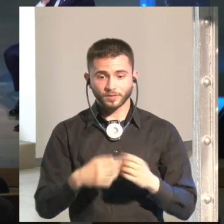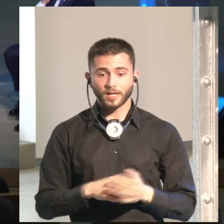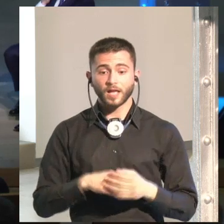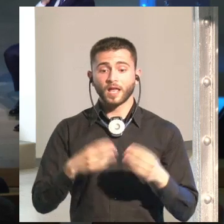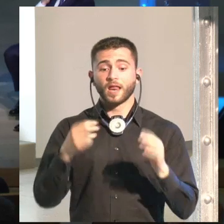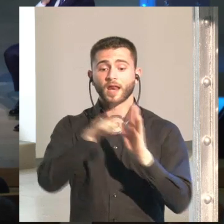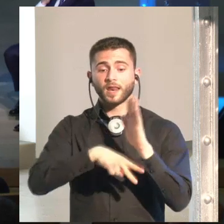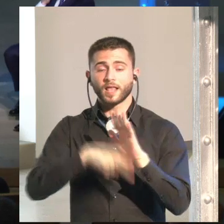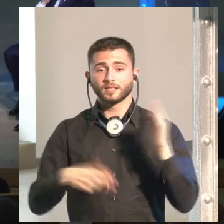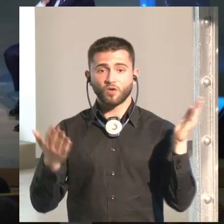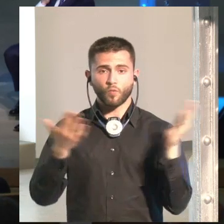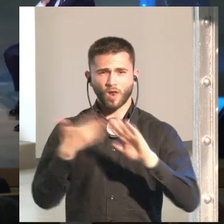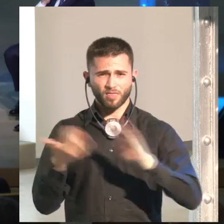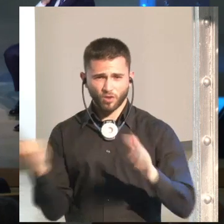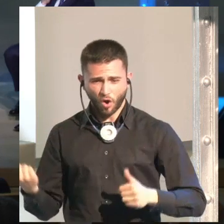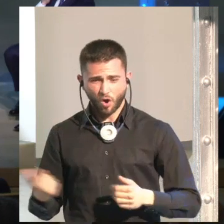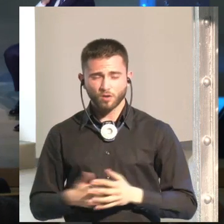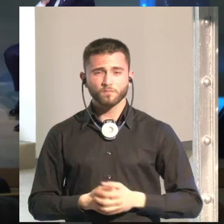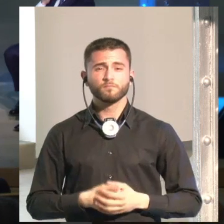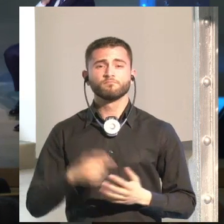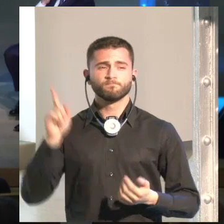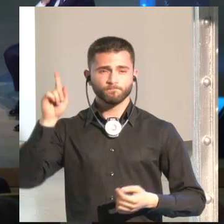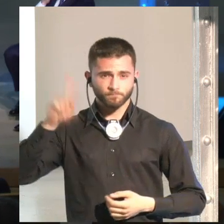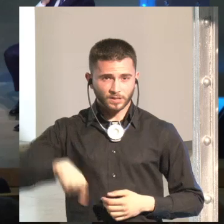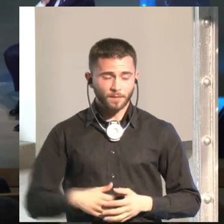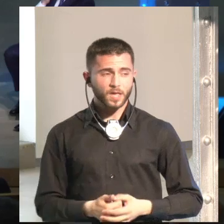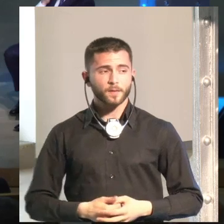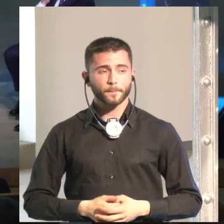está generando. Sigue siendo ese el caso.